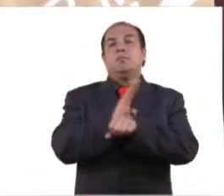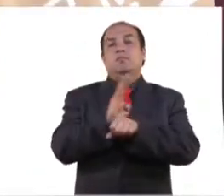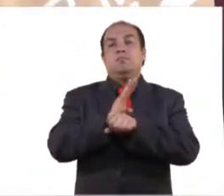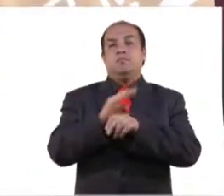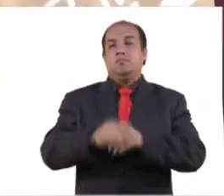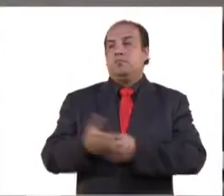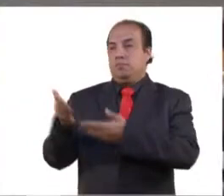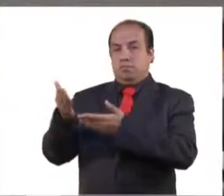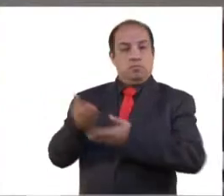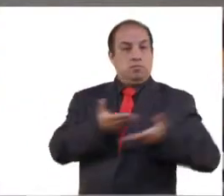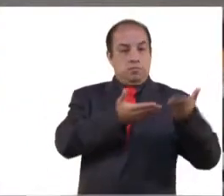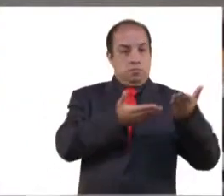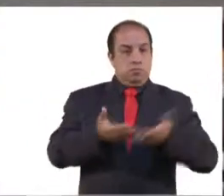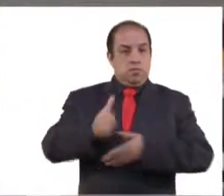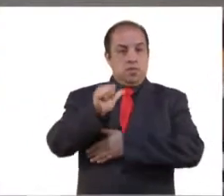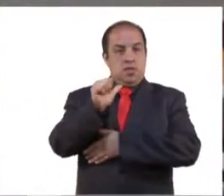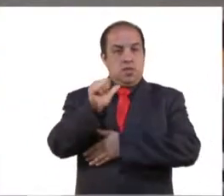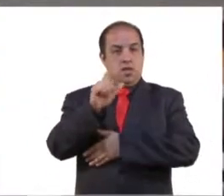favor.